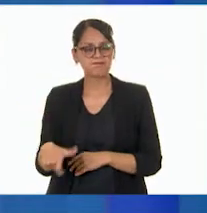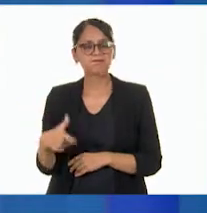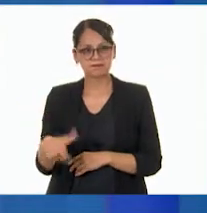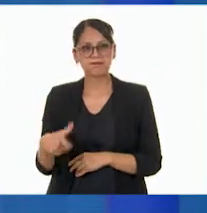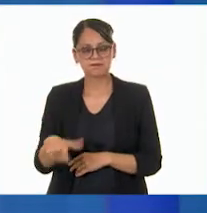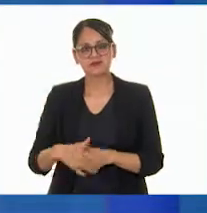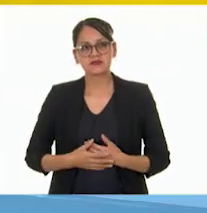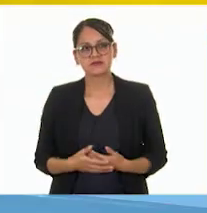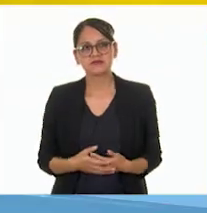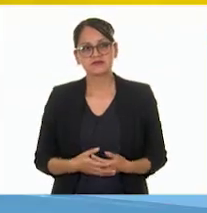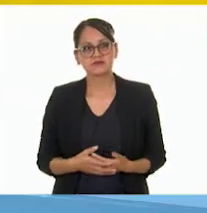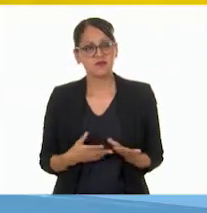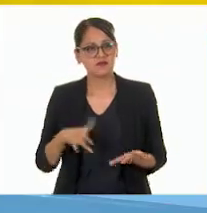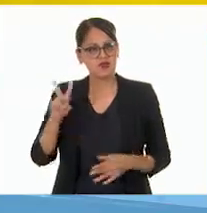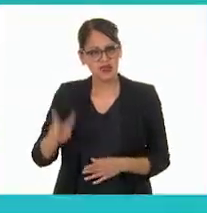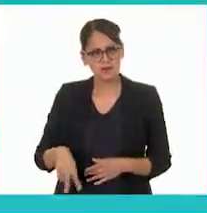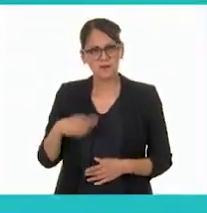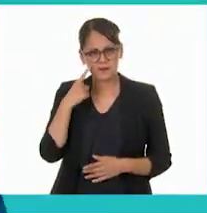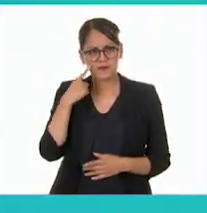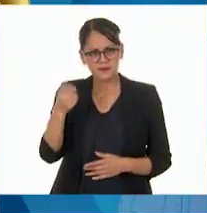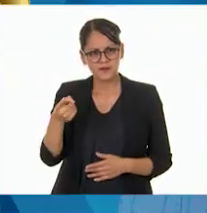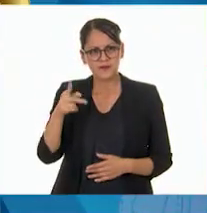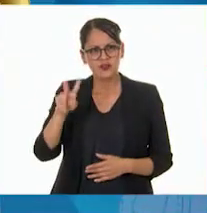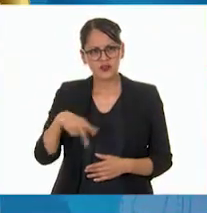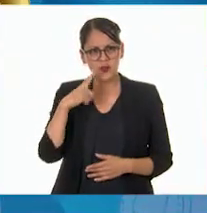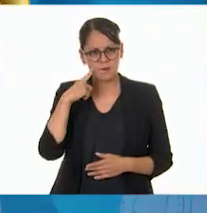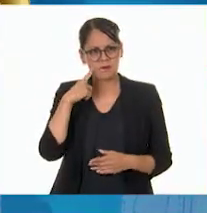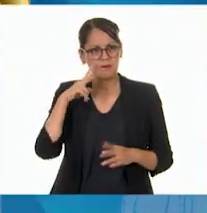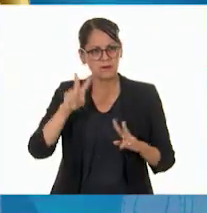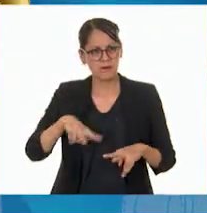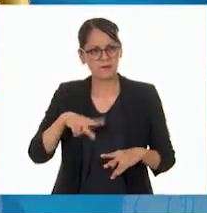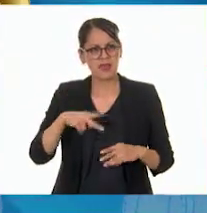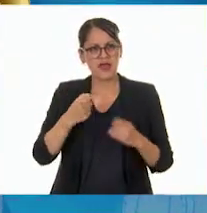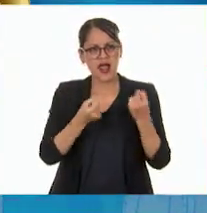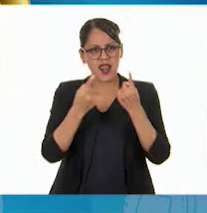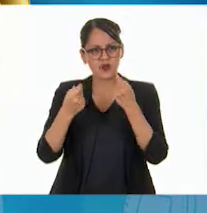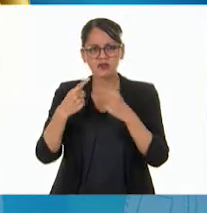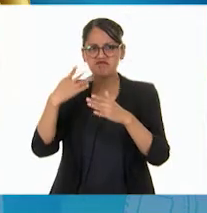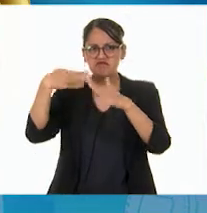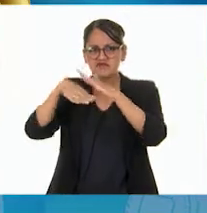hablando. La verdad es que viendo las impresionantes iglesias de